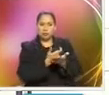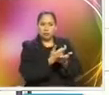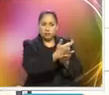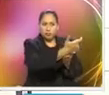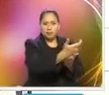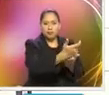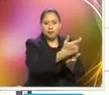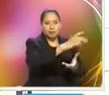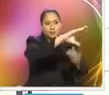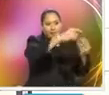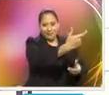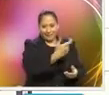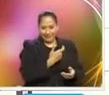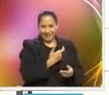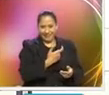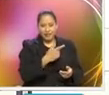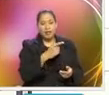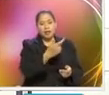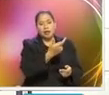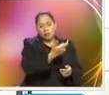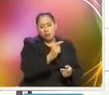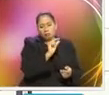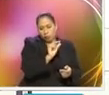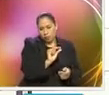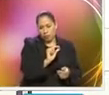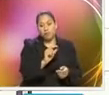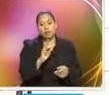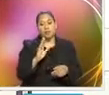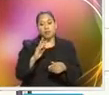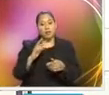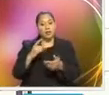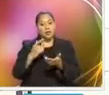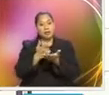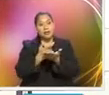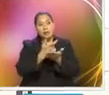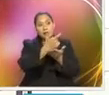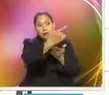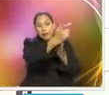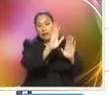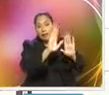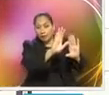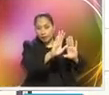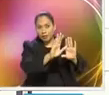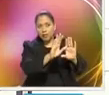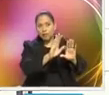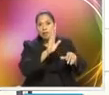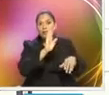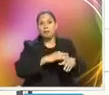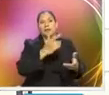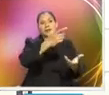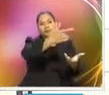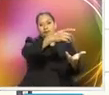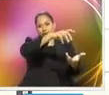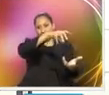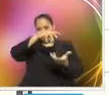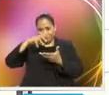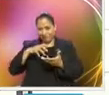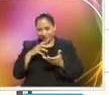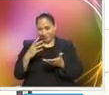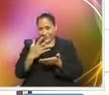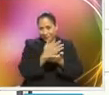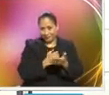plazo, pues menor rendimiento. A mayor plazo, mayor rendimiento, ¿no? Esas son las cosas que tú tienes que